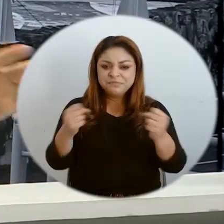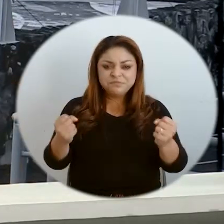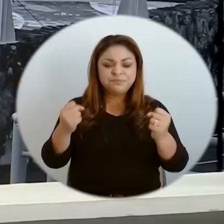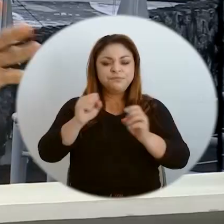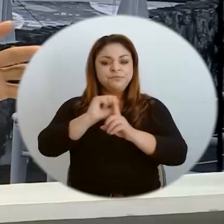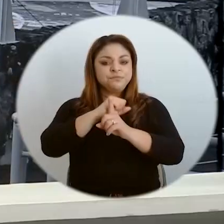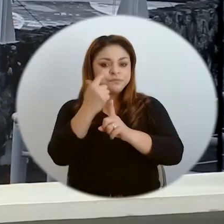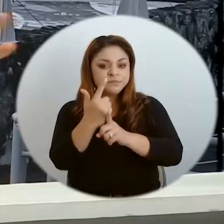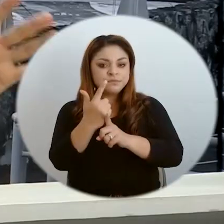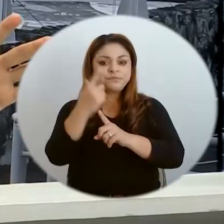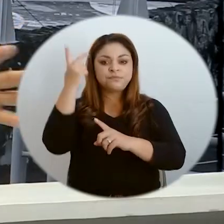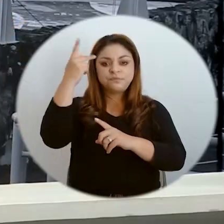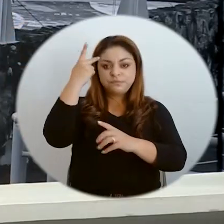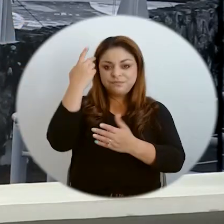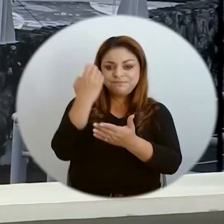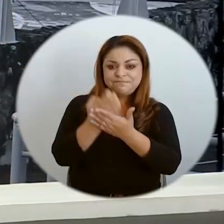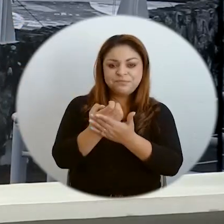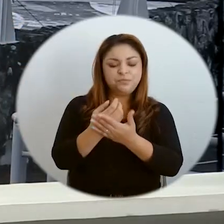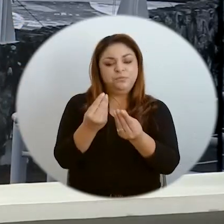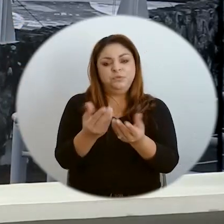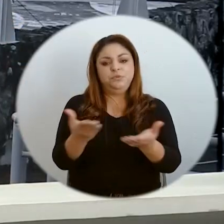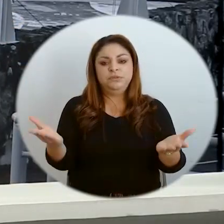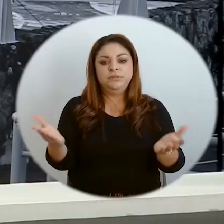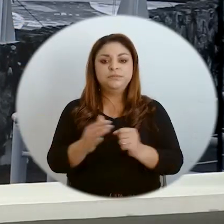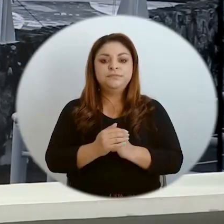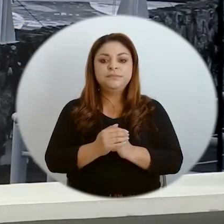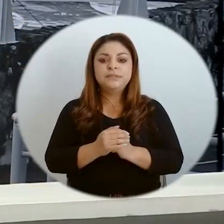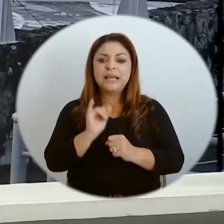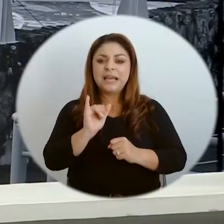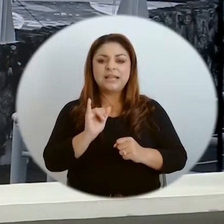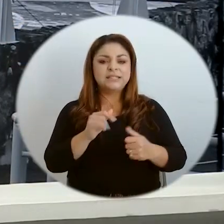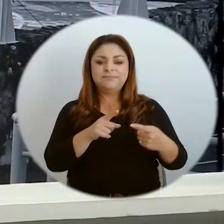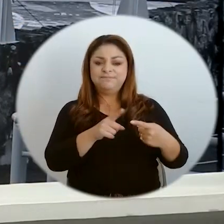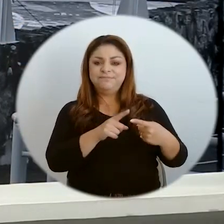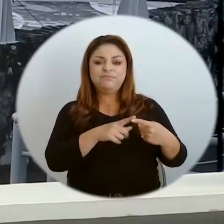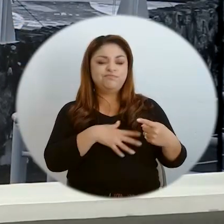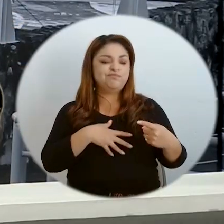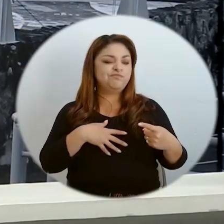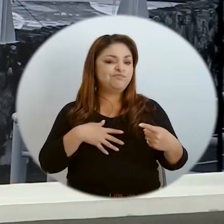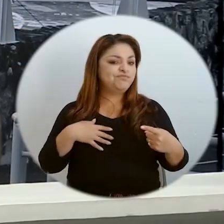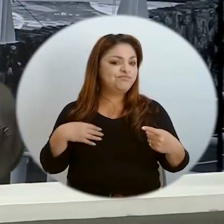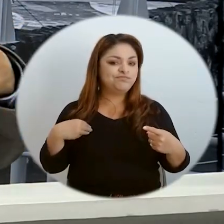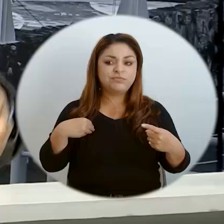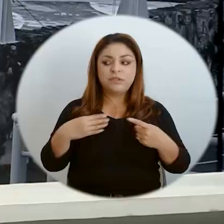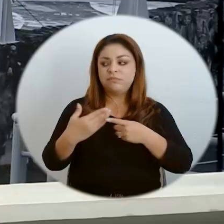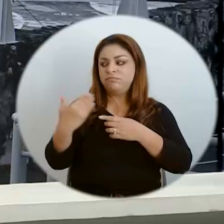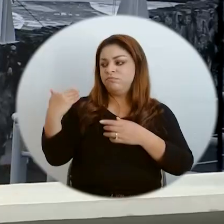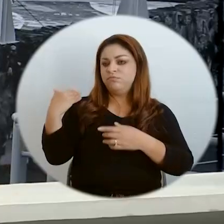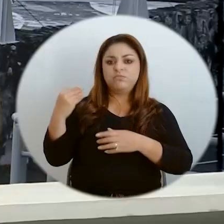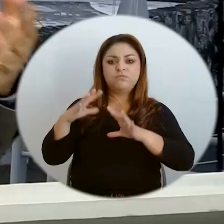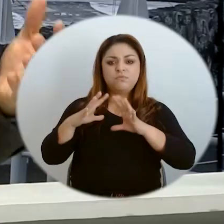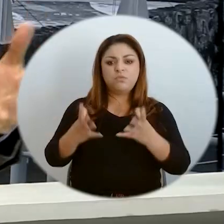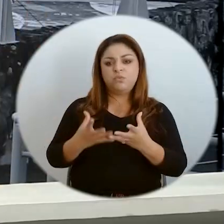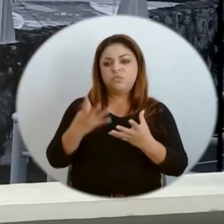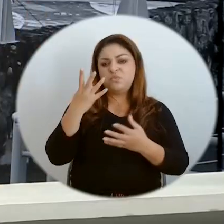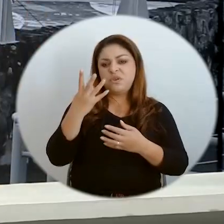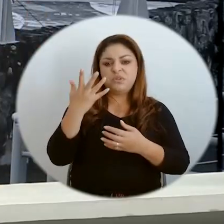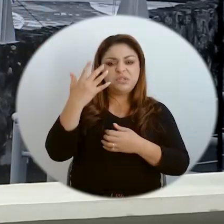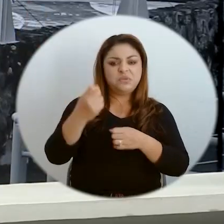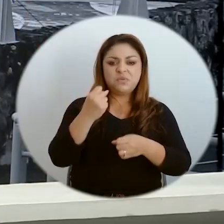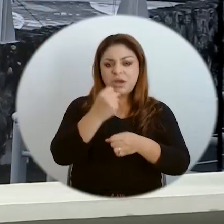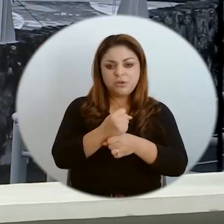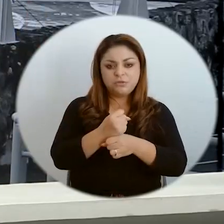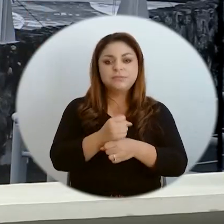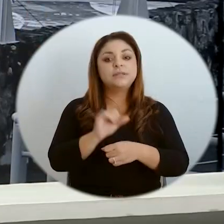un quiebre social, económico, político en muchos sentidos. Ese desencanto frente a este mundo que ha surgido en los últimos 4 o